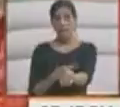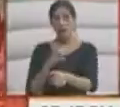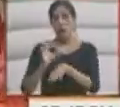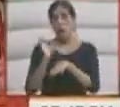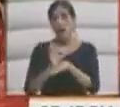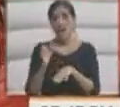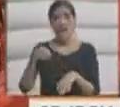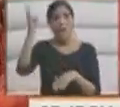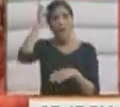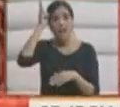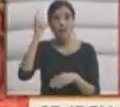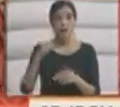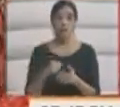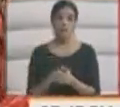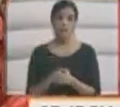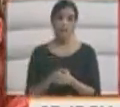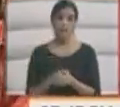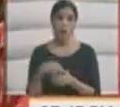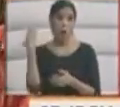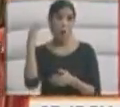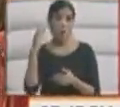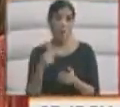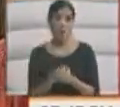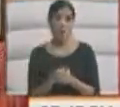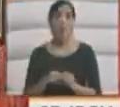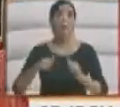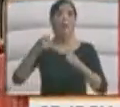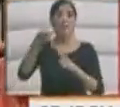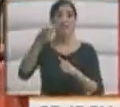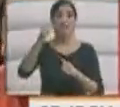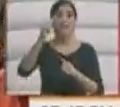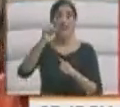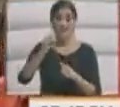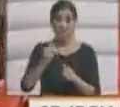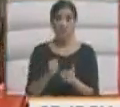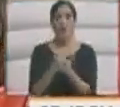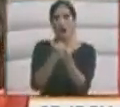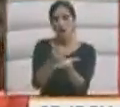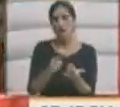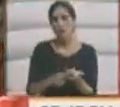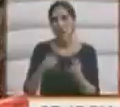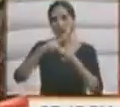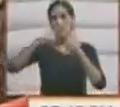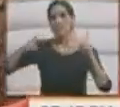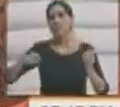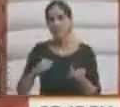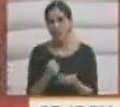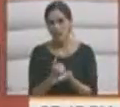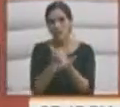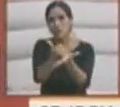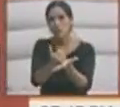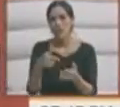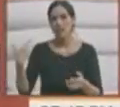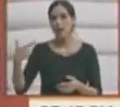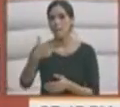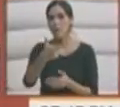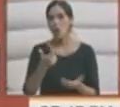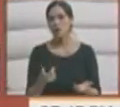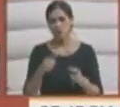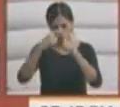peruanos y colombianos. Subsidio al gas, subsidio a la electricidad, subsidio al transporte.